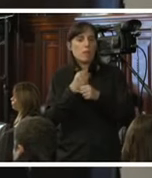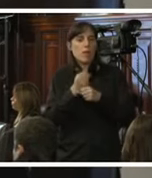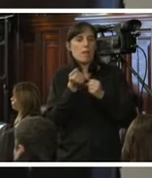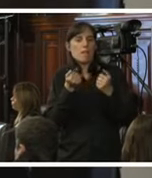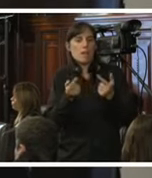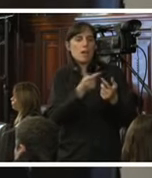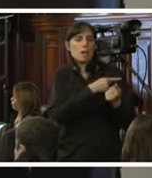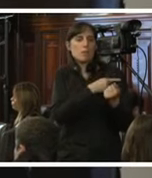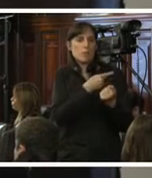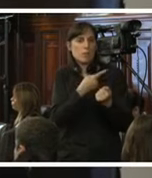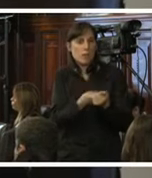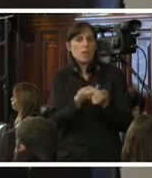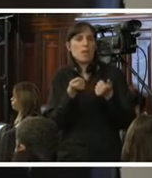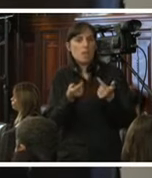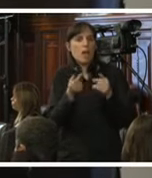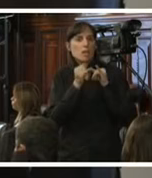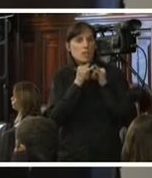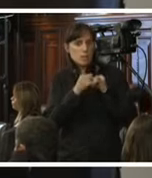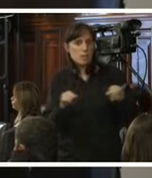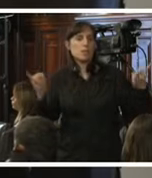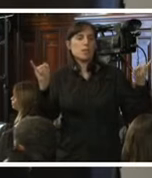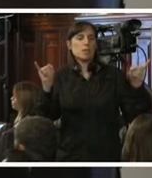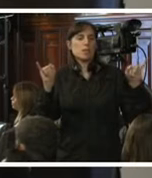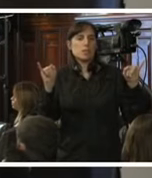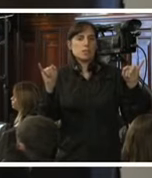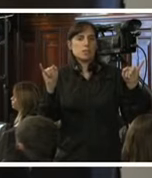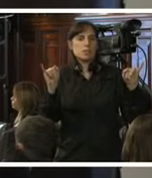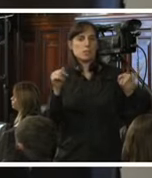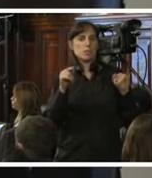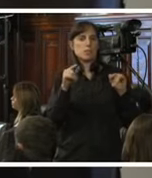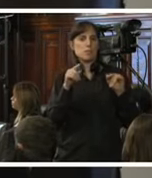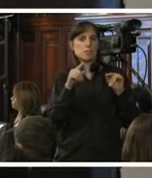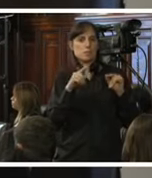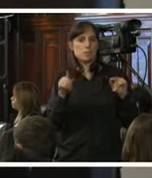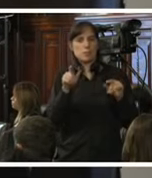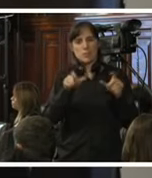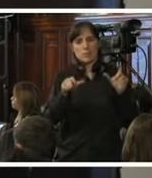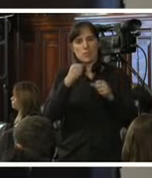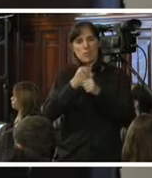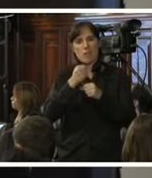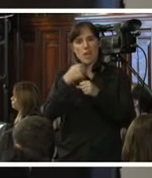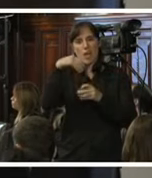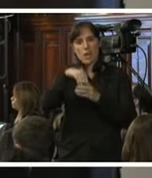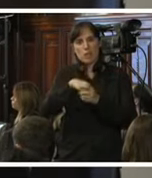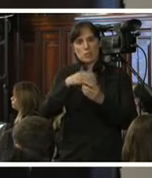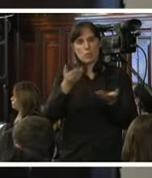precisamente la independencia de las y los operadores de justicia en el